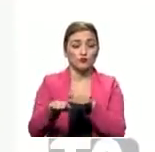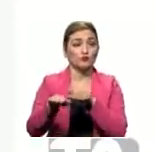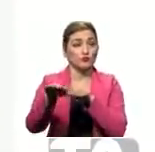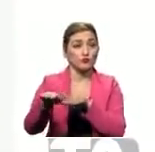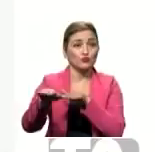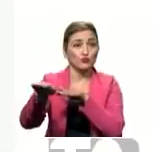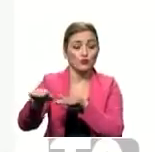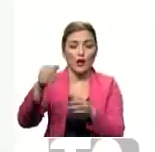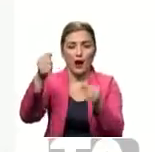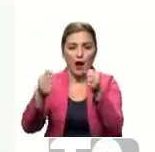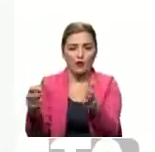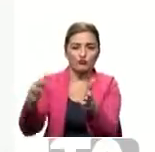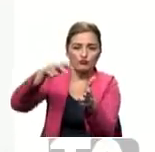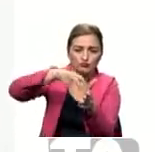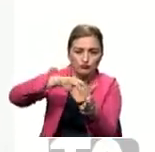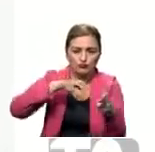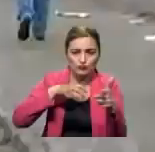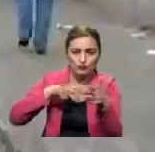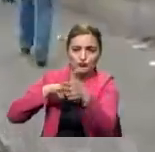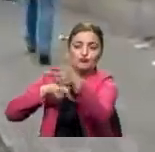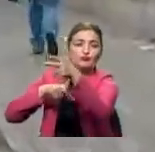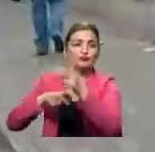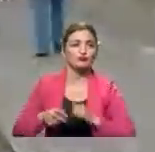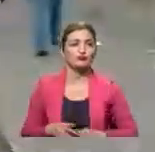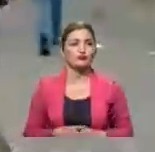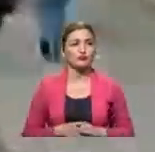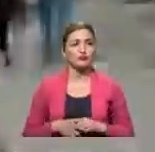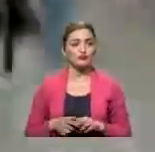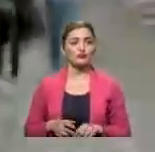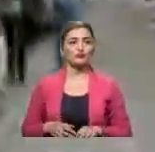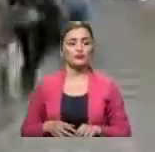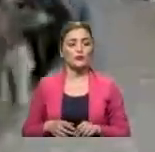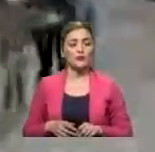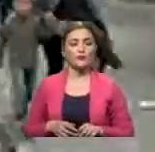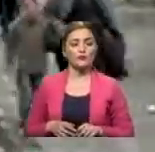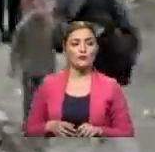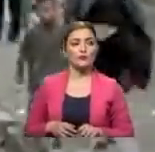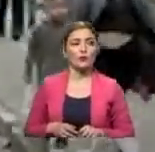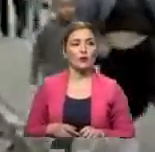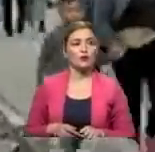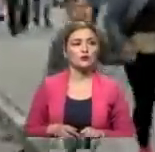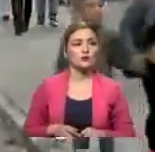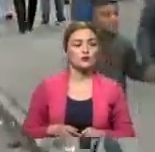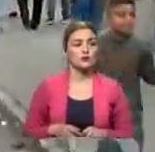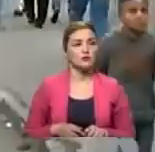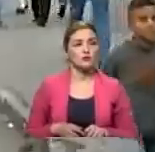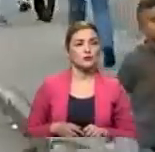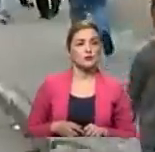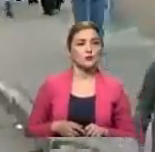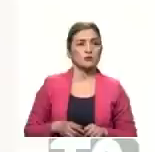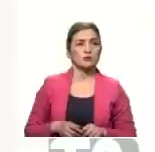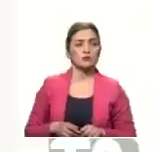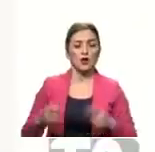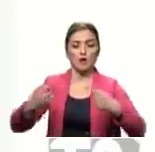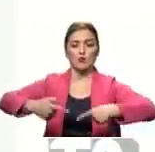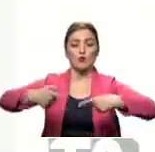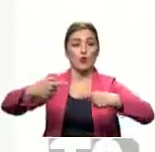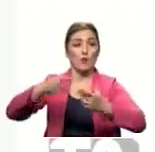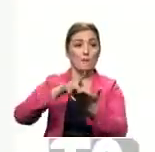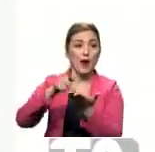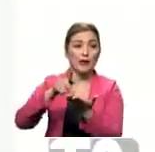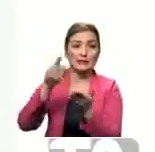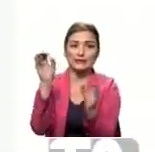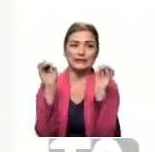en camionetas. Es lo que Leo les contaba también, está suspendido el cobro del peaje en la